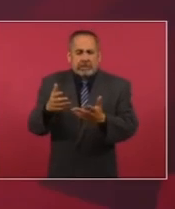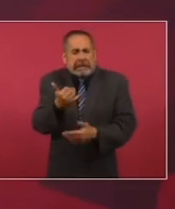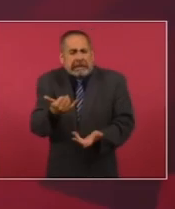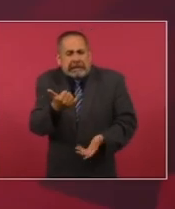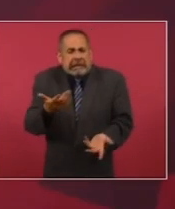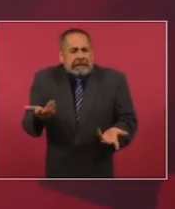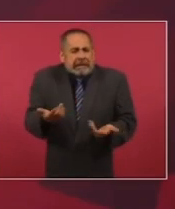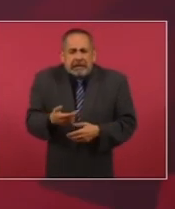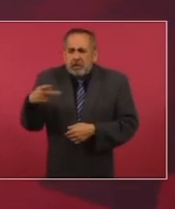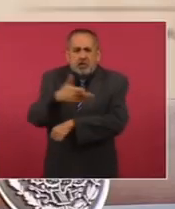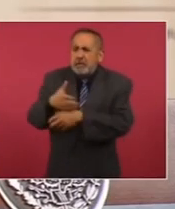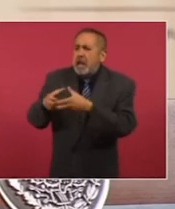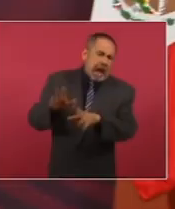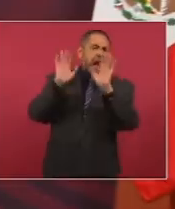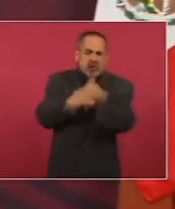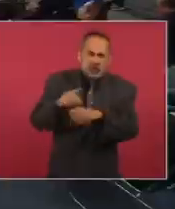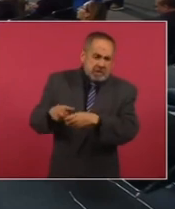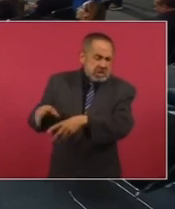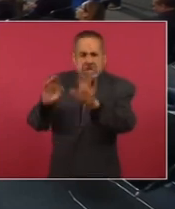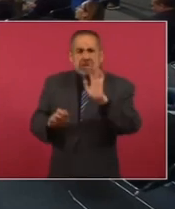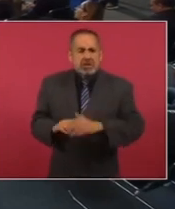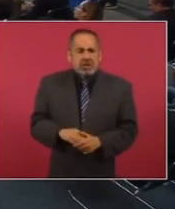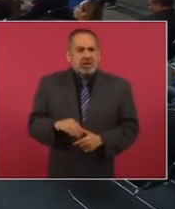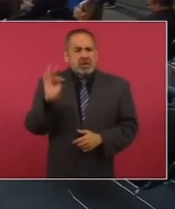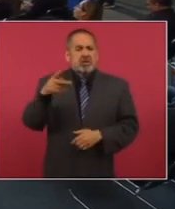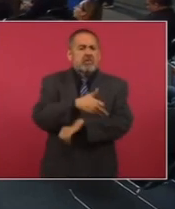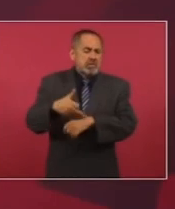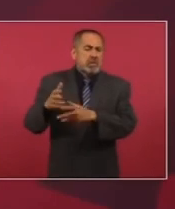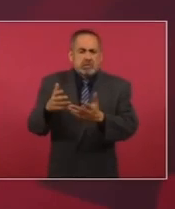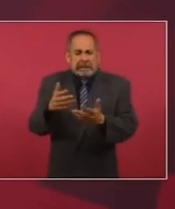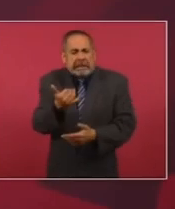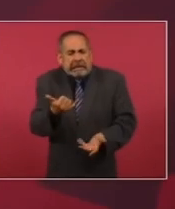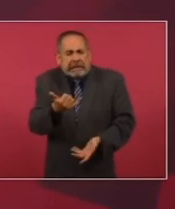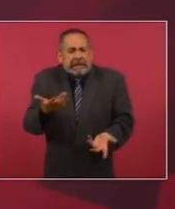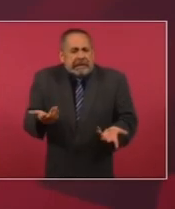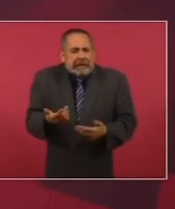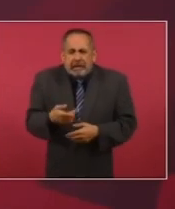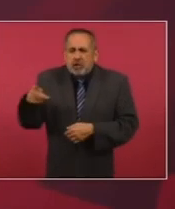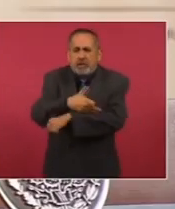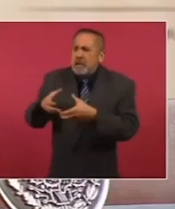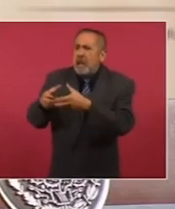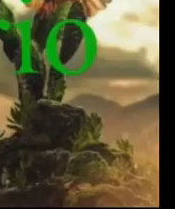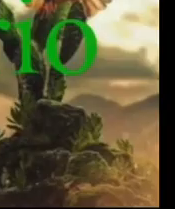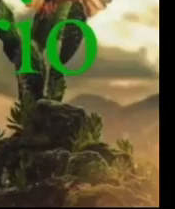¿Cuál es el problema? Sí, a lo mejor eso fue decir, ¿y qué? ¿Cuál es el problema?